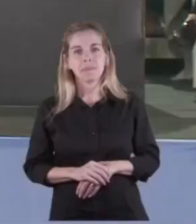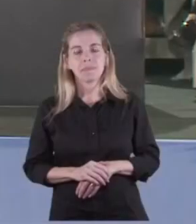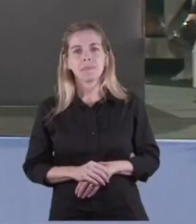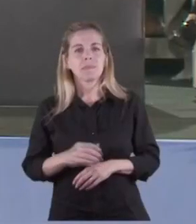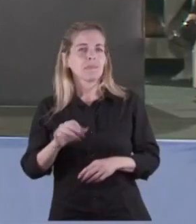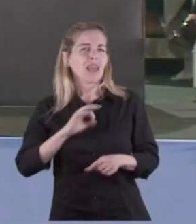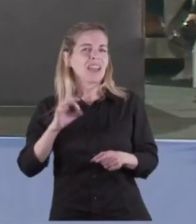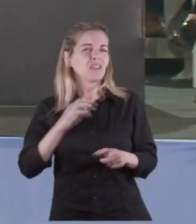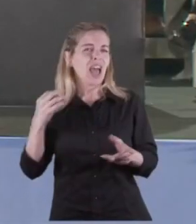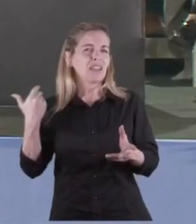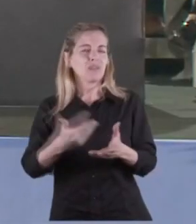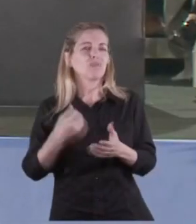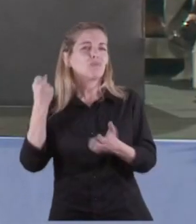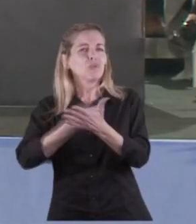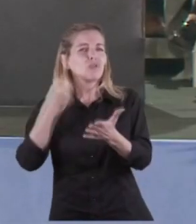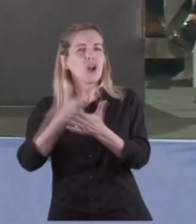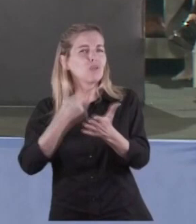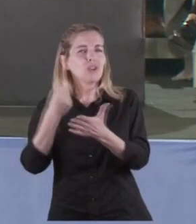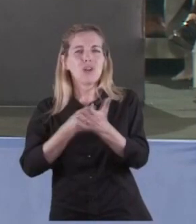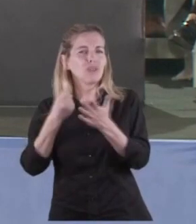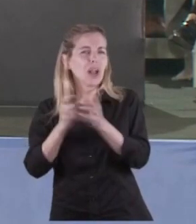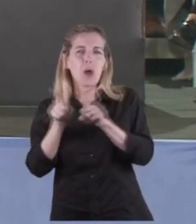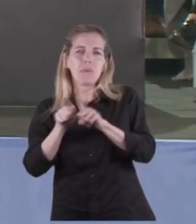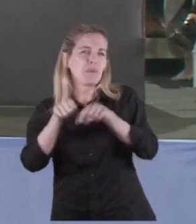Luchó por lo que luchó y lucha cada